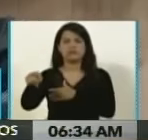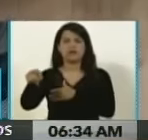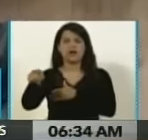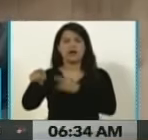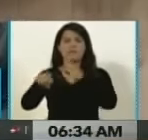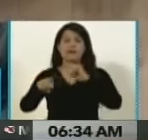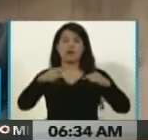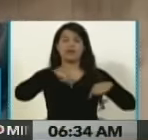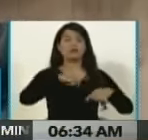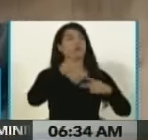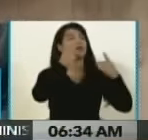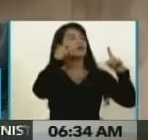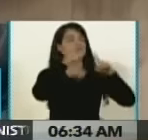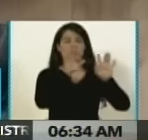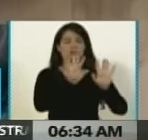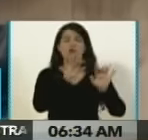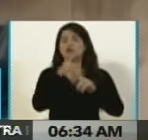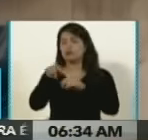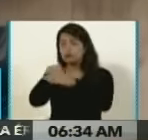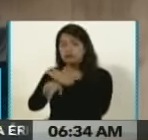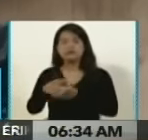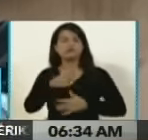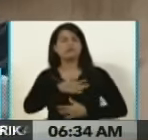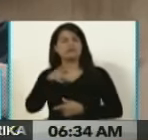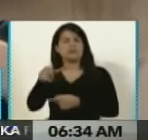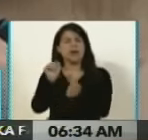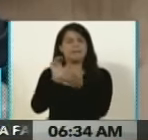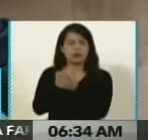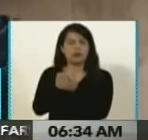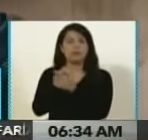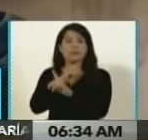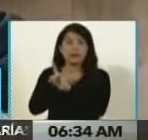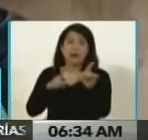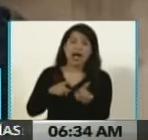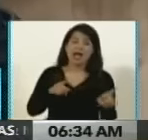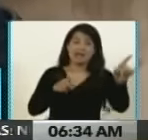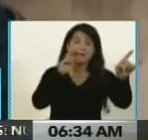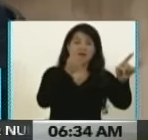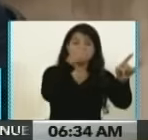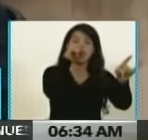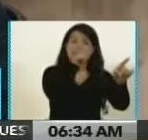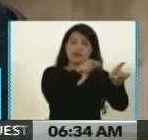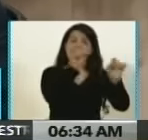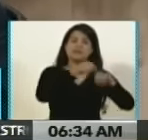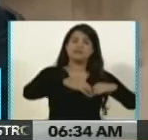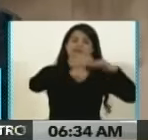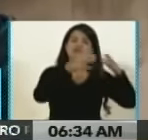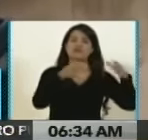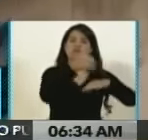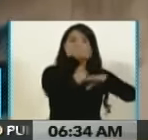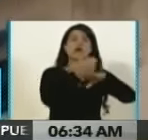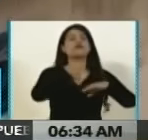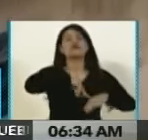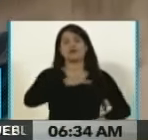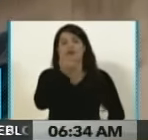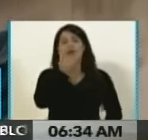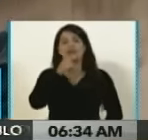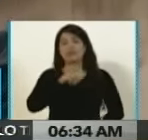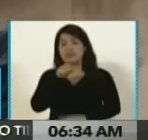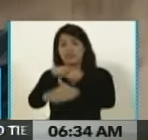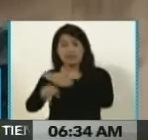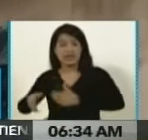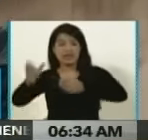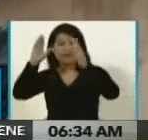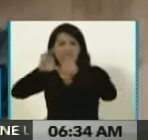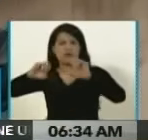estaba constituyendo en Miraflores. Y donde hemos debido ir es a rodear Miraflores, ¿no? Pero eso fue una falla